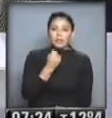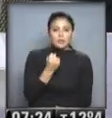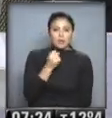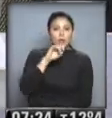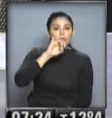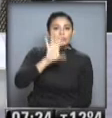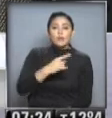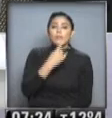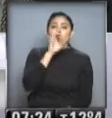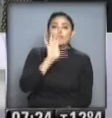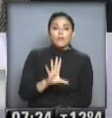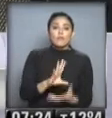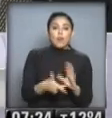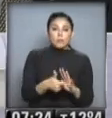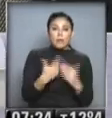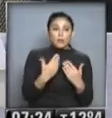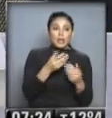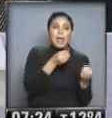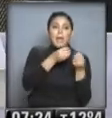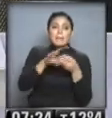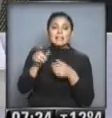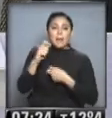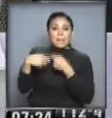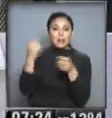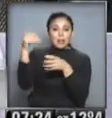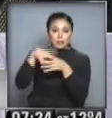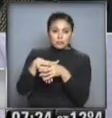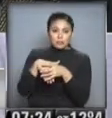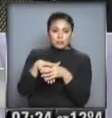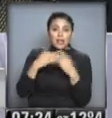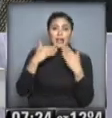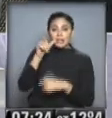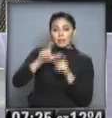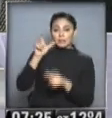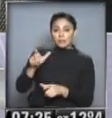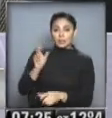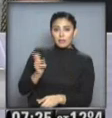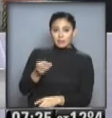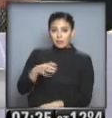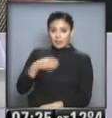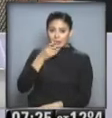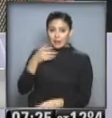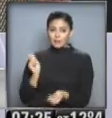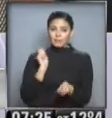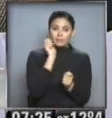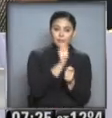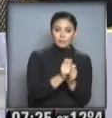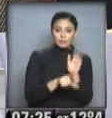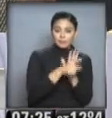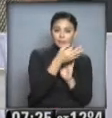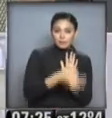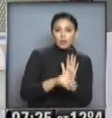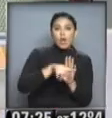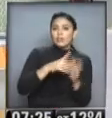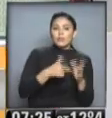única forma de emisión, de aparición en el mercado de los SEDIN es a través de aquellos que van a blanquear, porque hasta ahora no se conoce otra forma de que